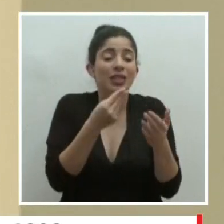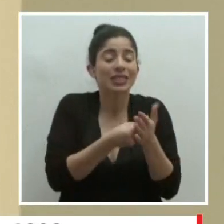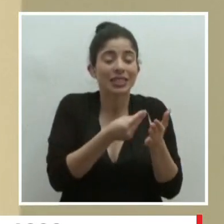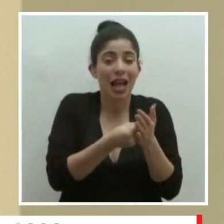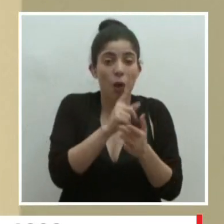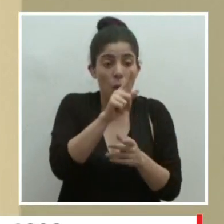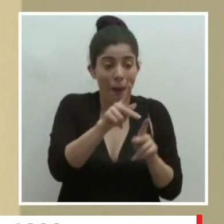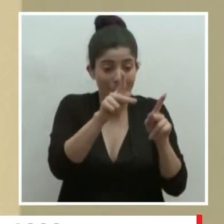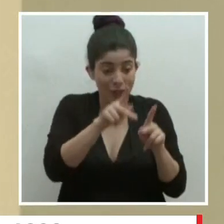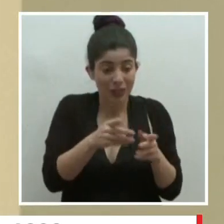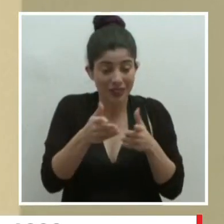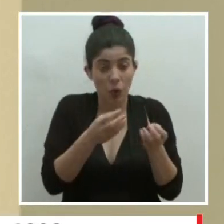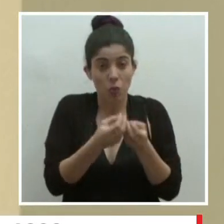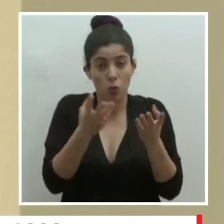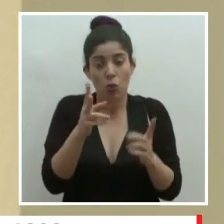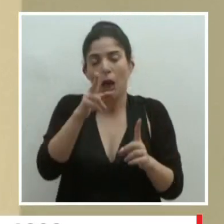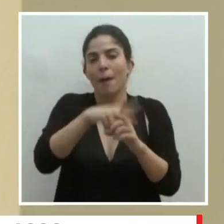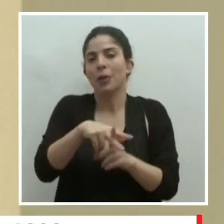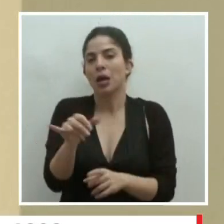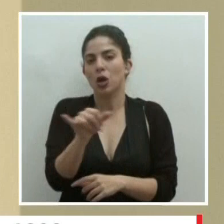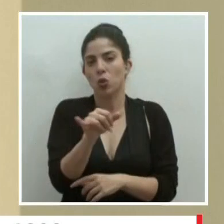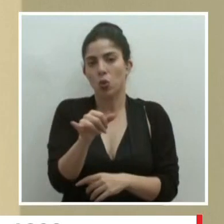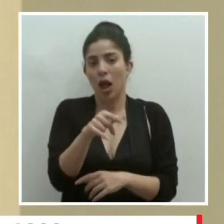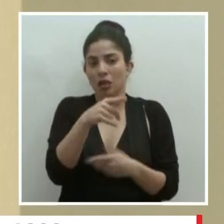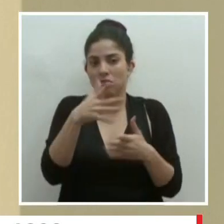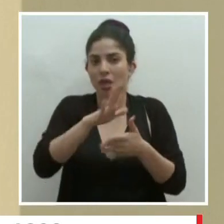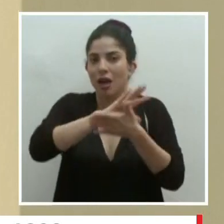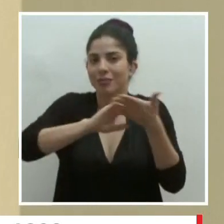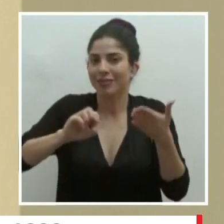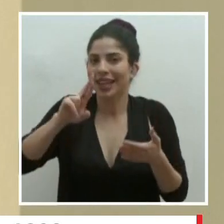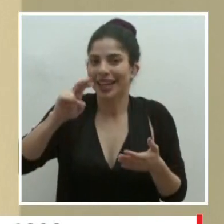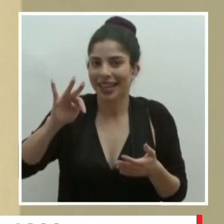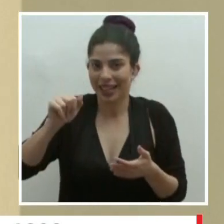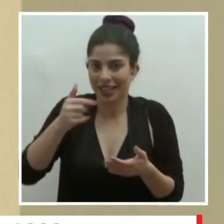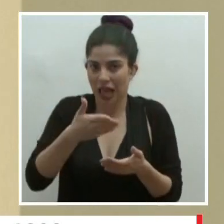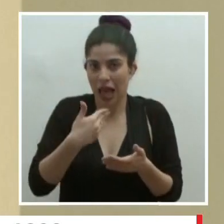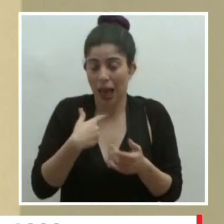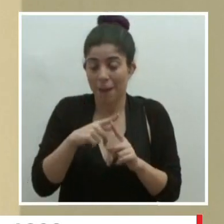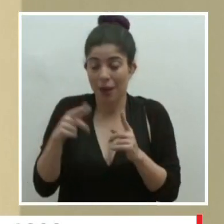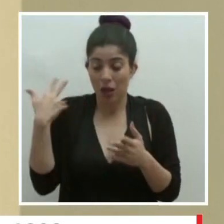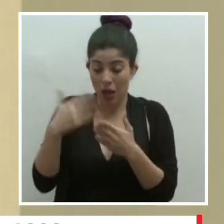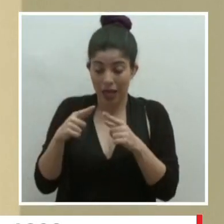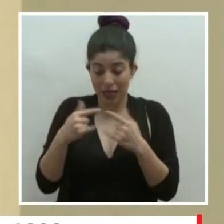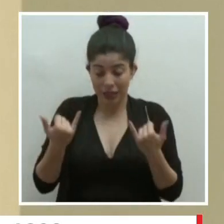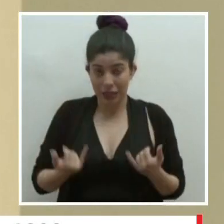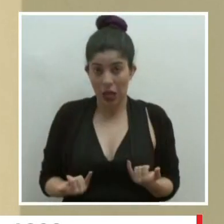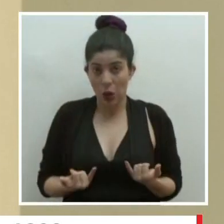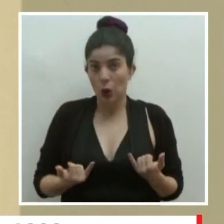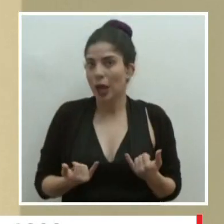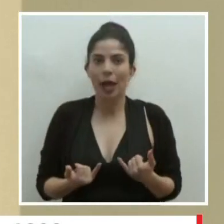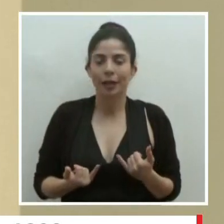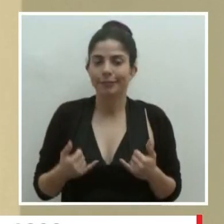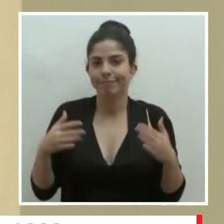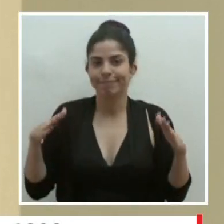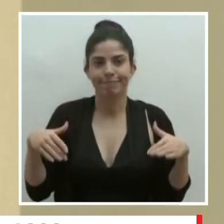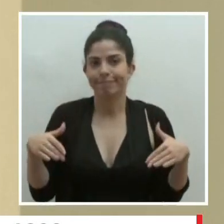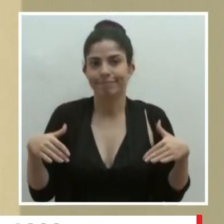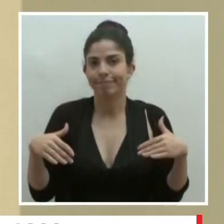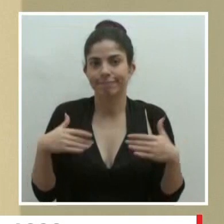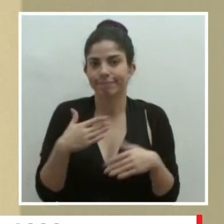de una persona servidora pública que también está gravado con renta. No obstante, a la fecha no